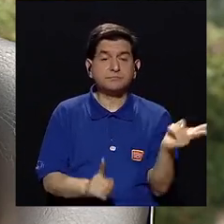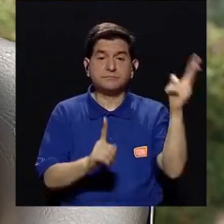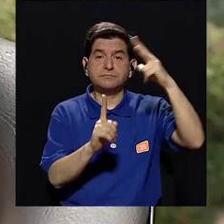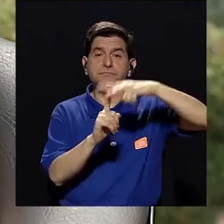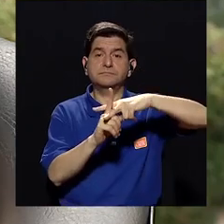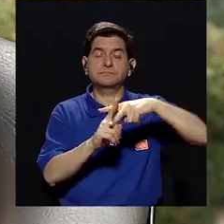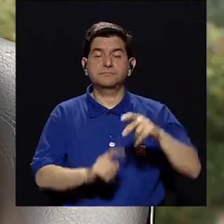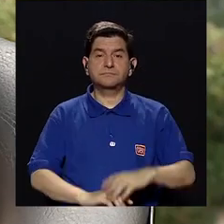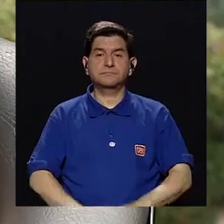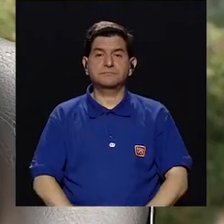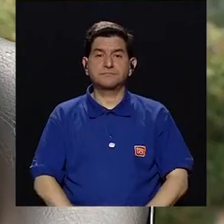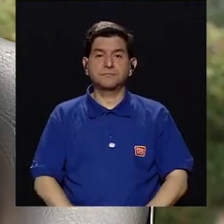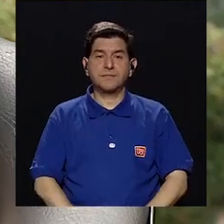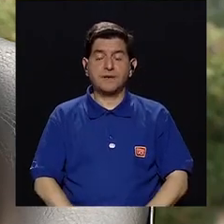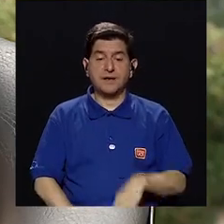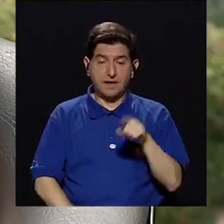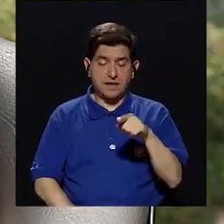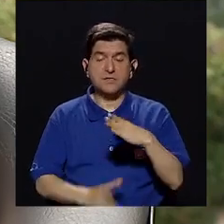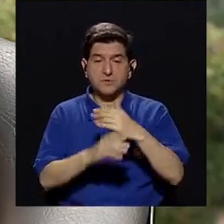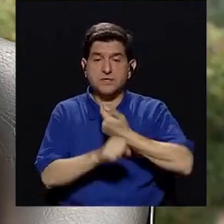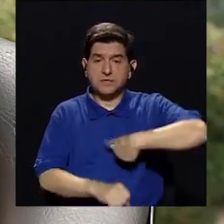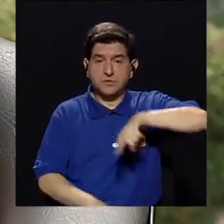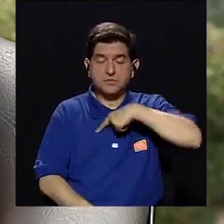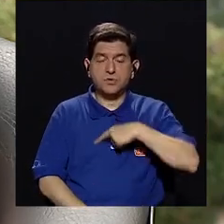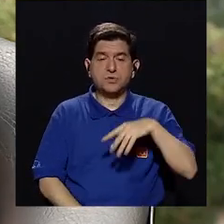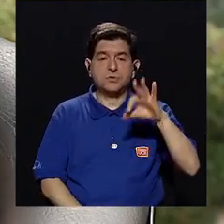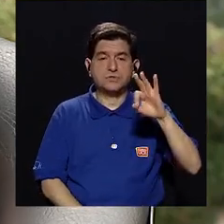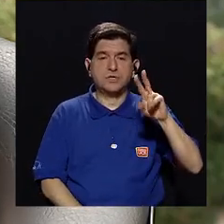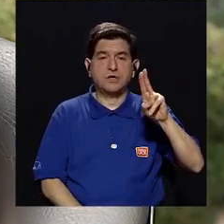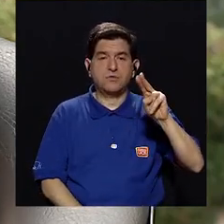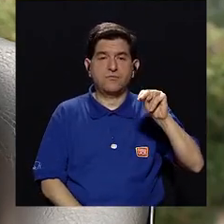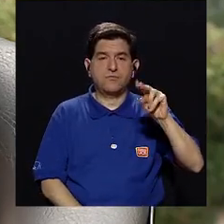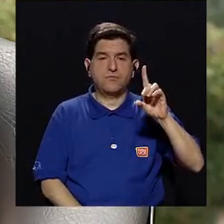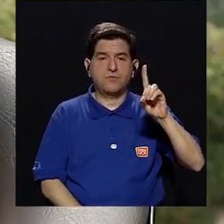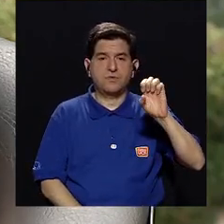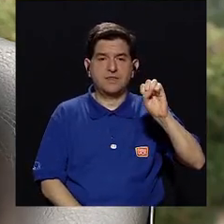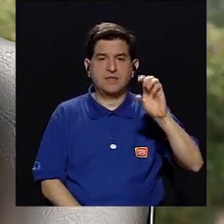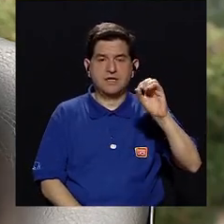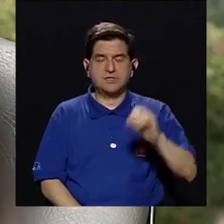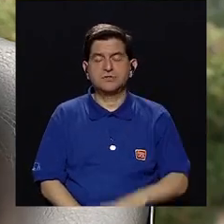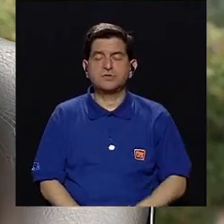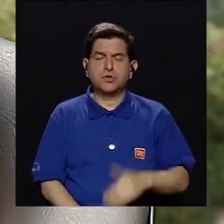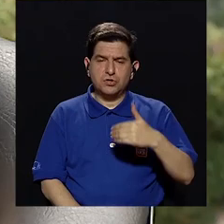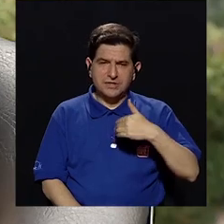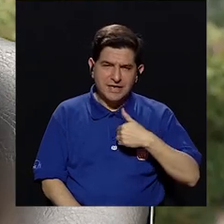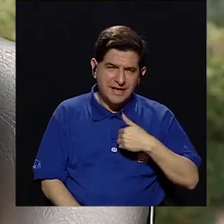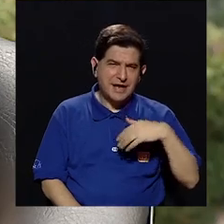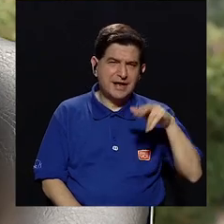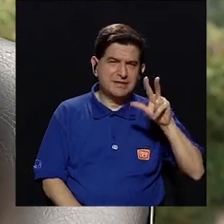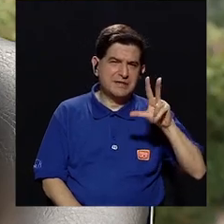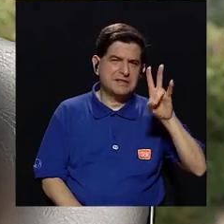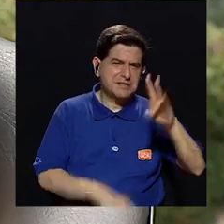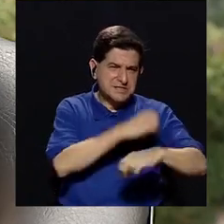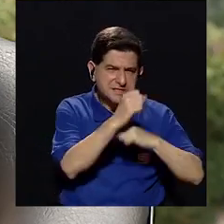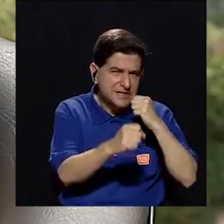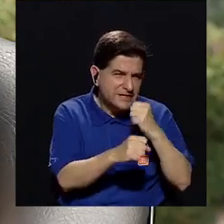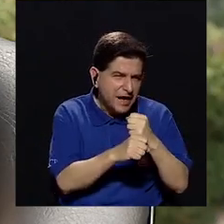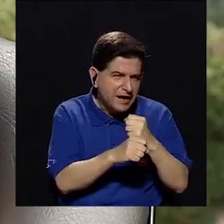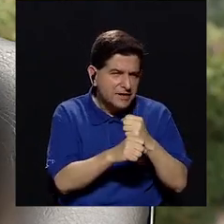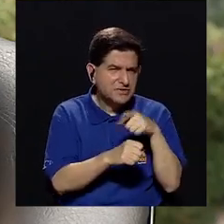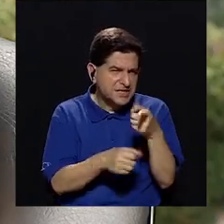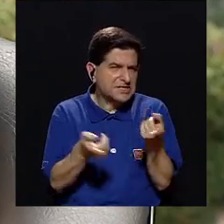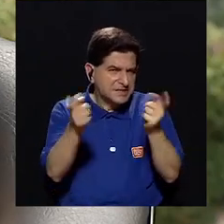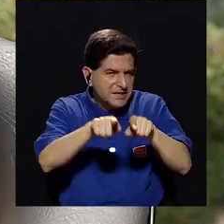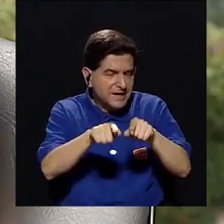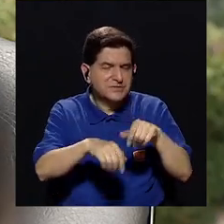es lo que aplicamos en un denso antecedentes si tiene 37 años pues primero la mandamos